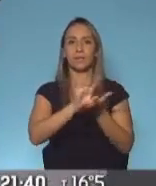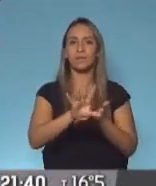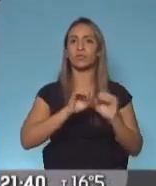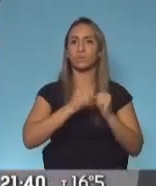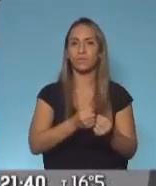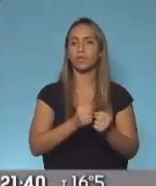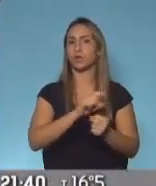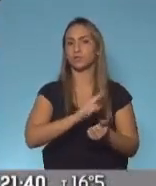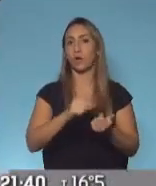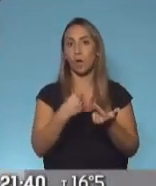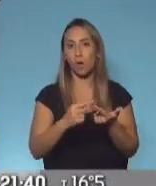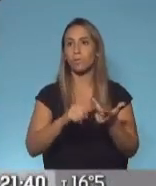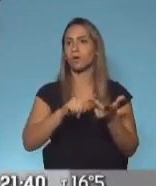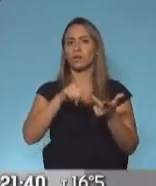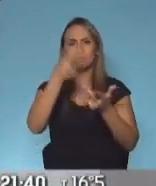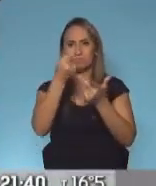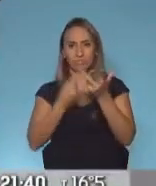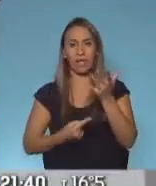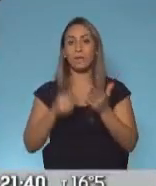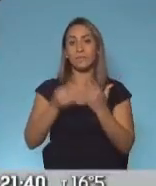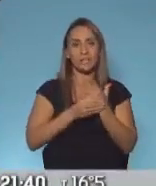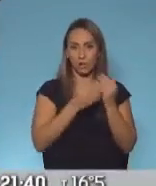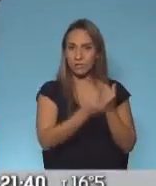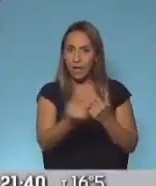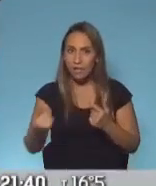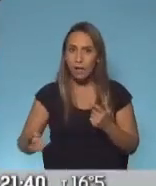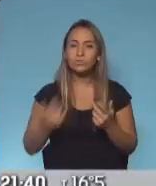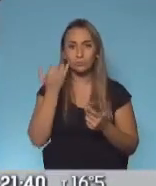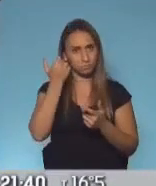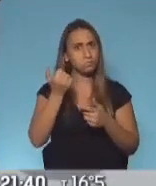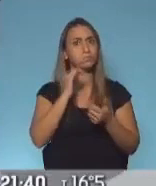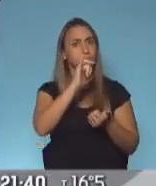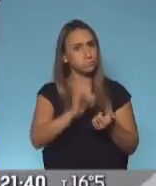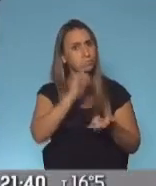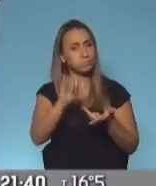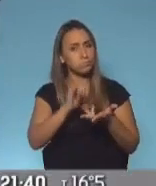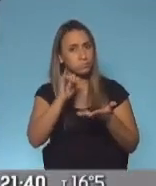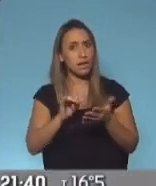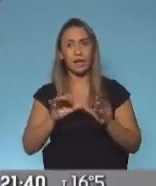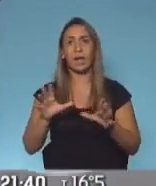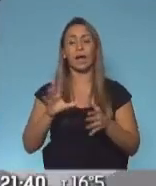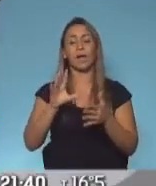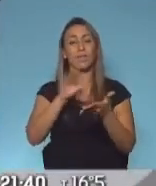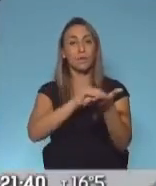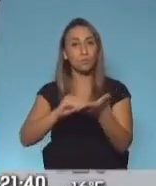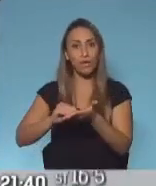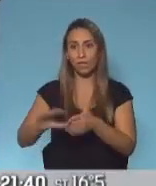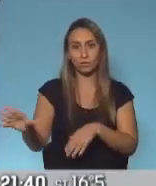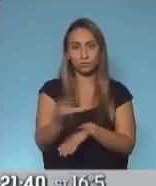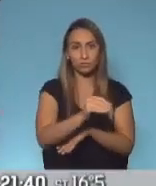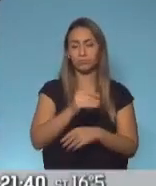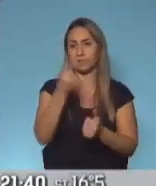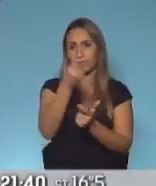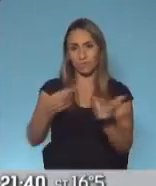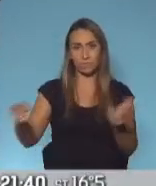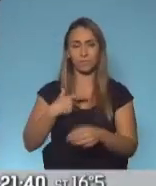está fortaleciendo el Repro. Es decir, cada uno de los ministros fue contando a todos los diputados de las distintas fuerzas la